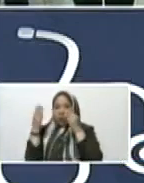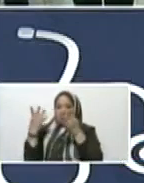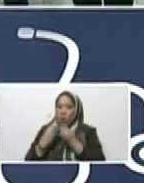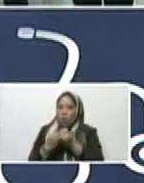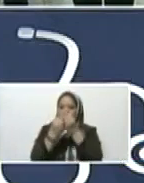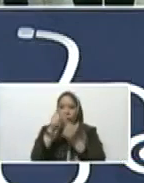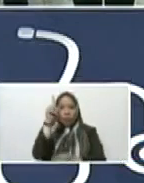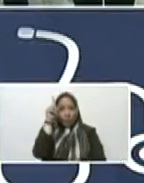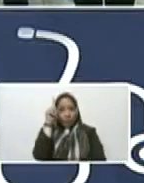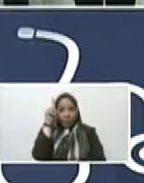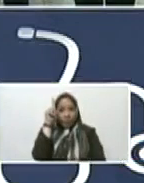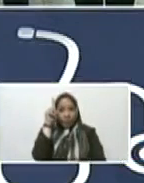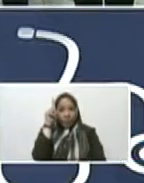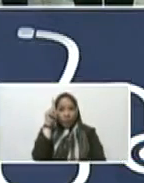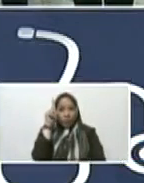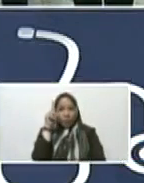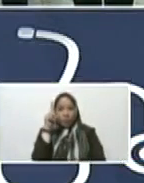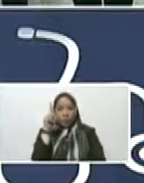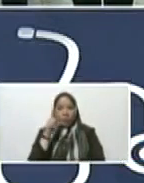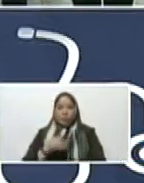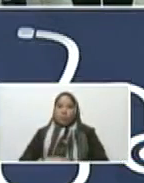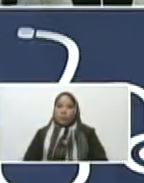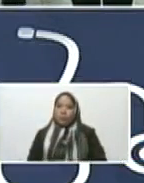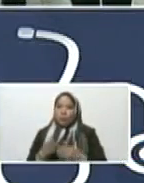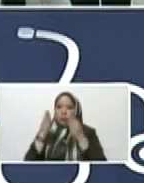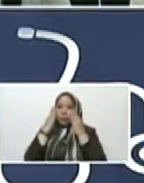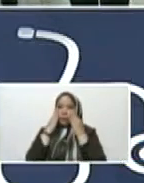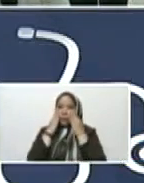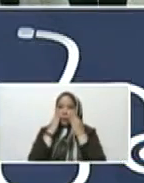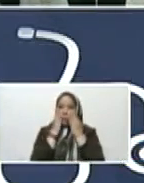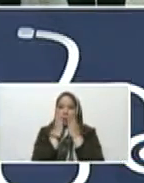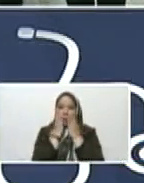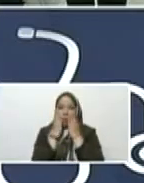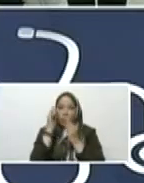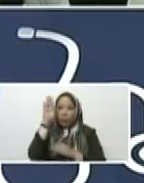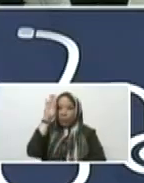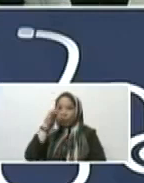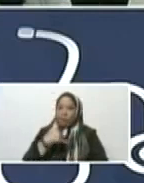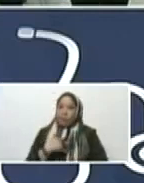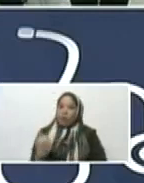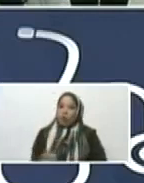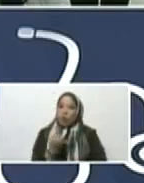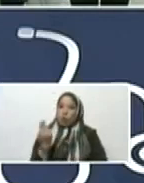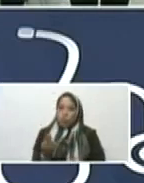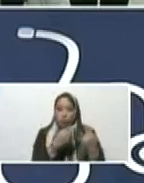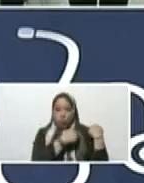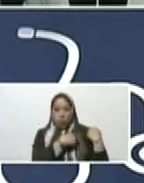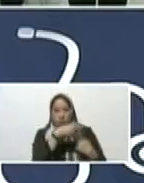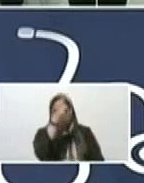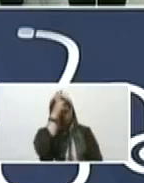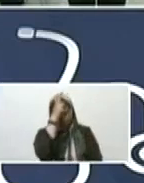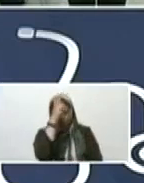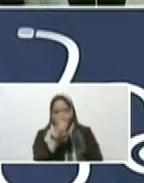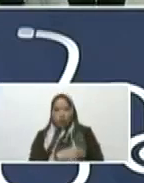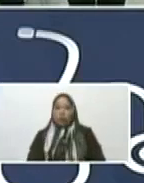acompañado del doctor Jesús Oteicochea, autoridad única del Estado Falcón.